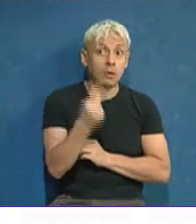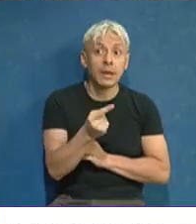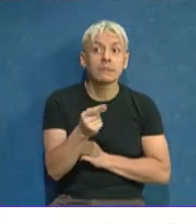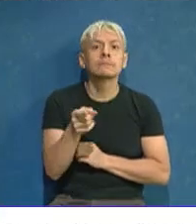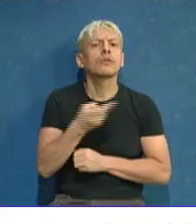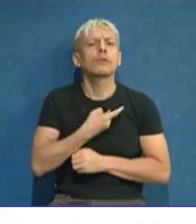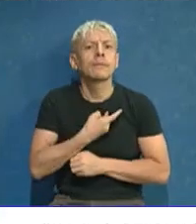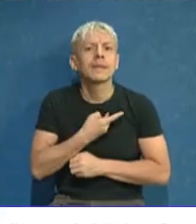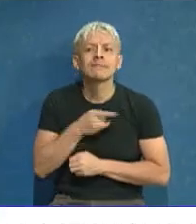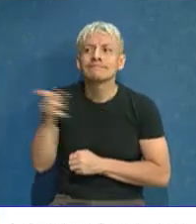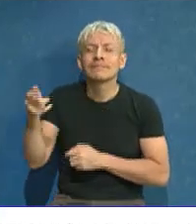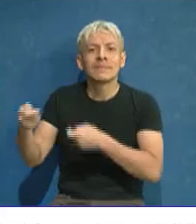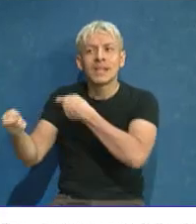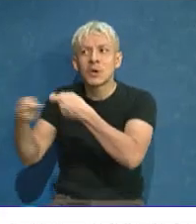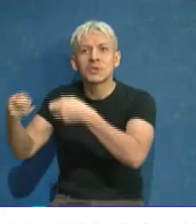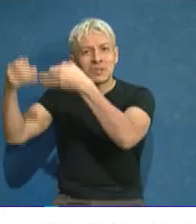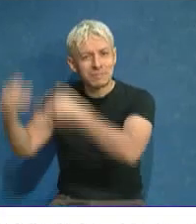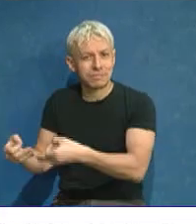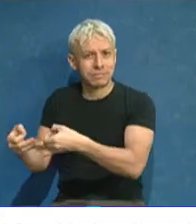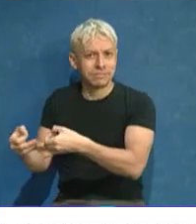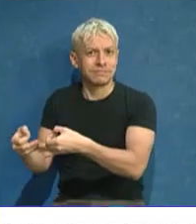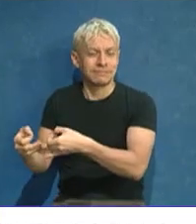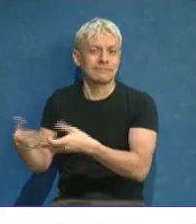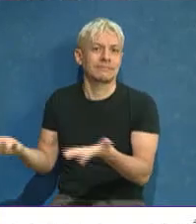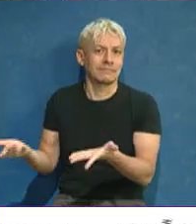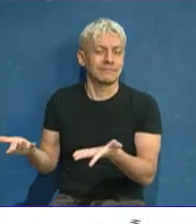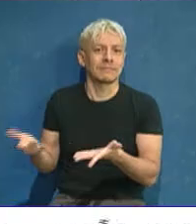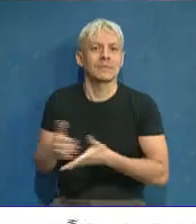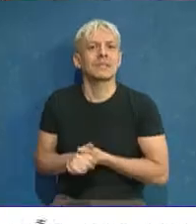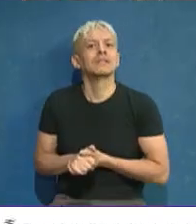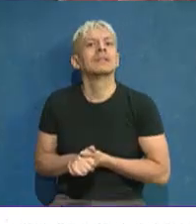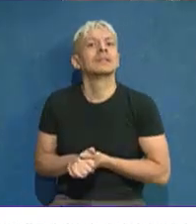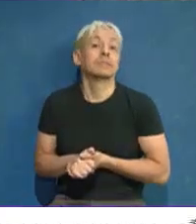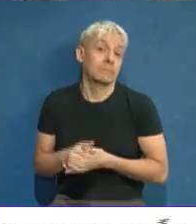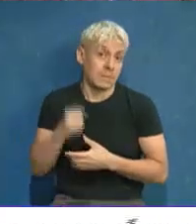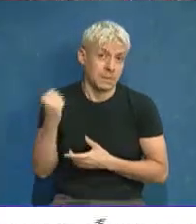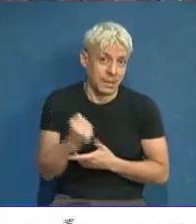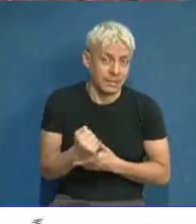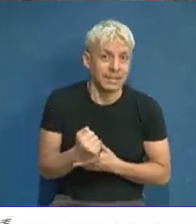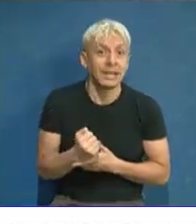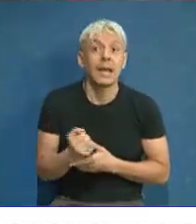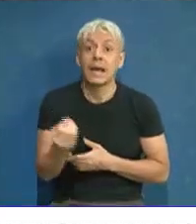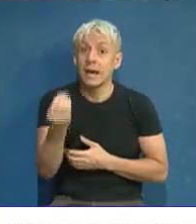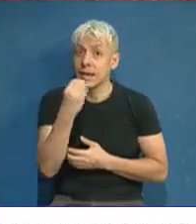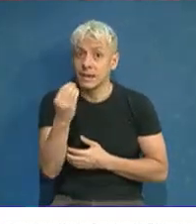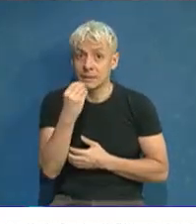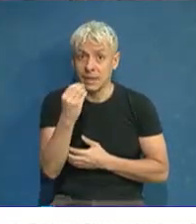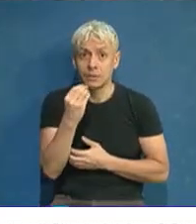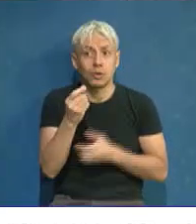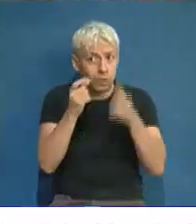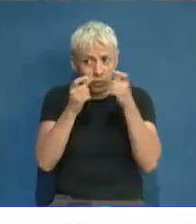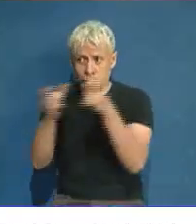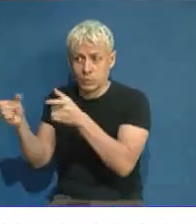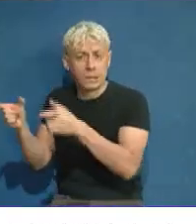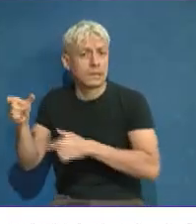y sus productos habilitados de esta manera tenemos un margen a favor nuestro que estos alimentos han sido controlados